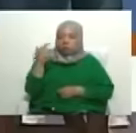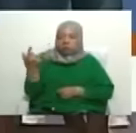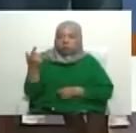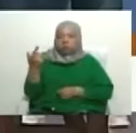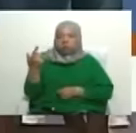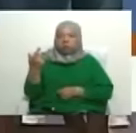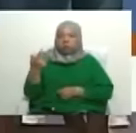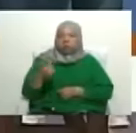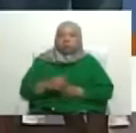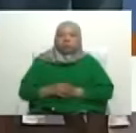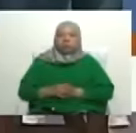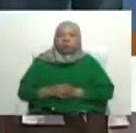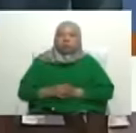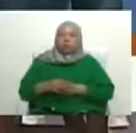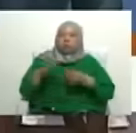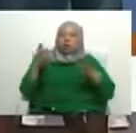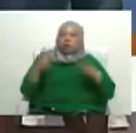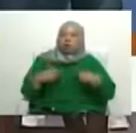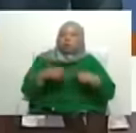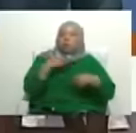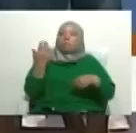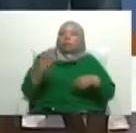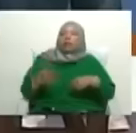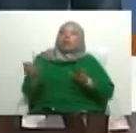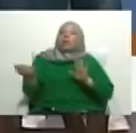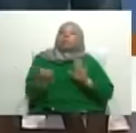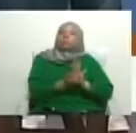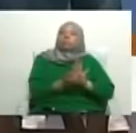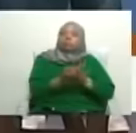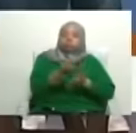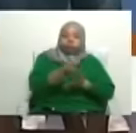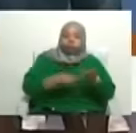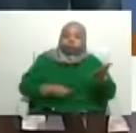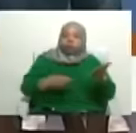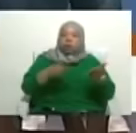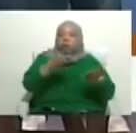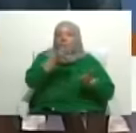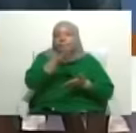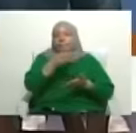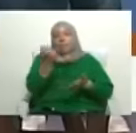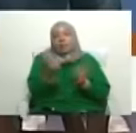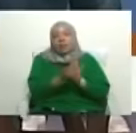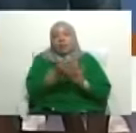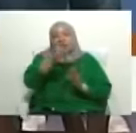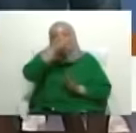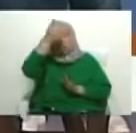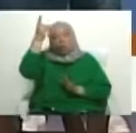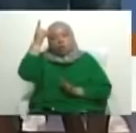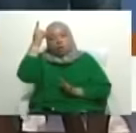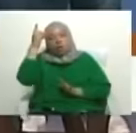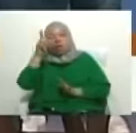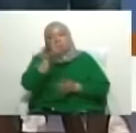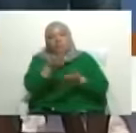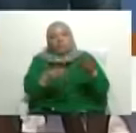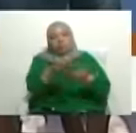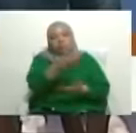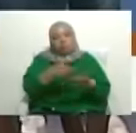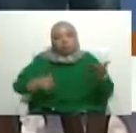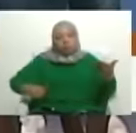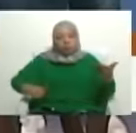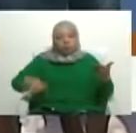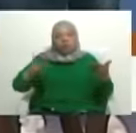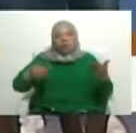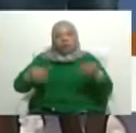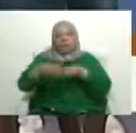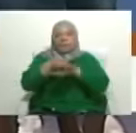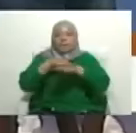el baremo, cuánto costaba matar al presidente, cuánto costaba matar a Diosdado, cuánto costaba matar a la vicepresidenta, cuánto costaba matar al ministro de la Defensa. Está ahí